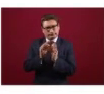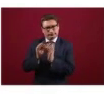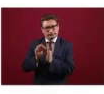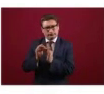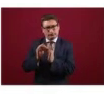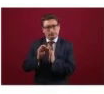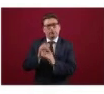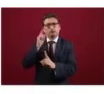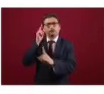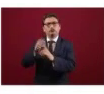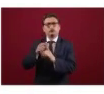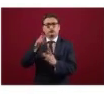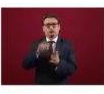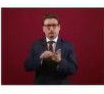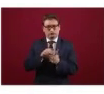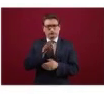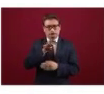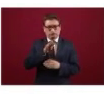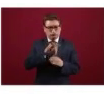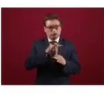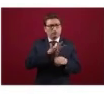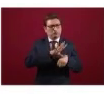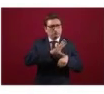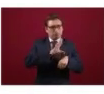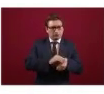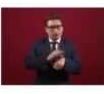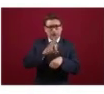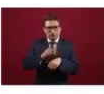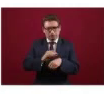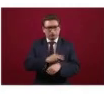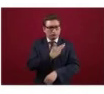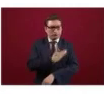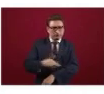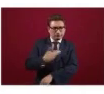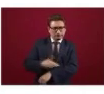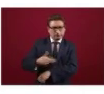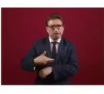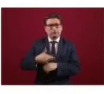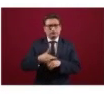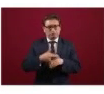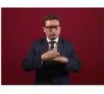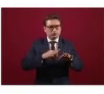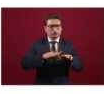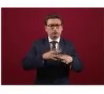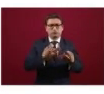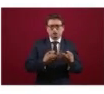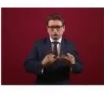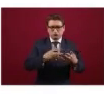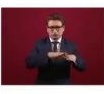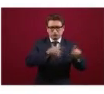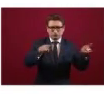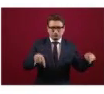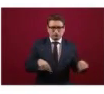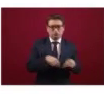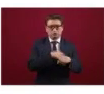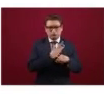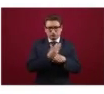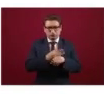2019, los permisos, el acondicionamiento, las plataformas críticas, las